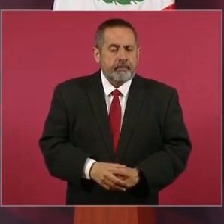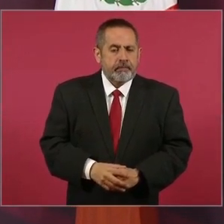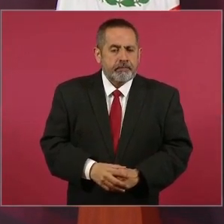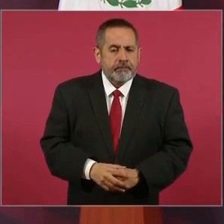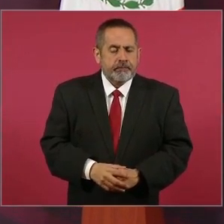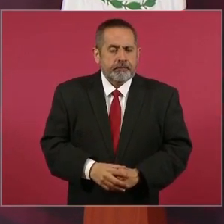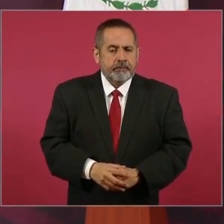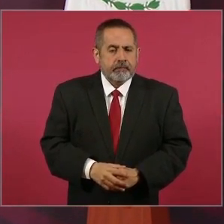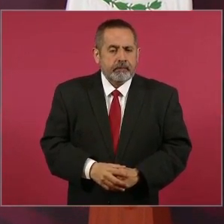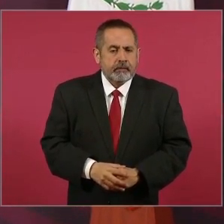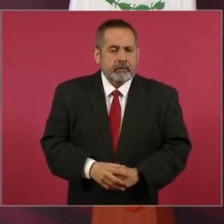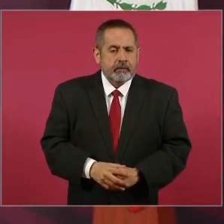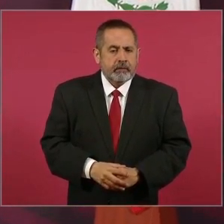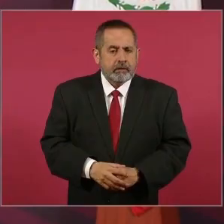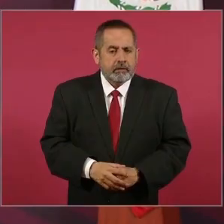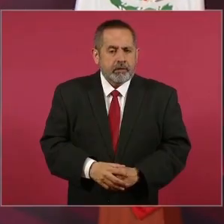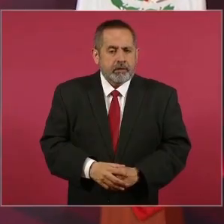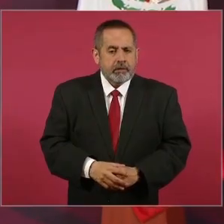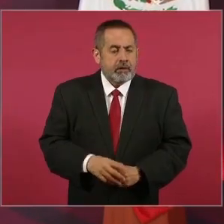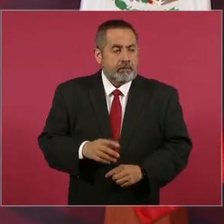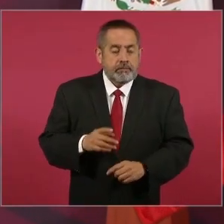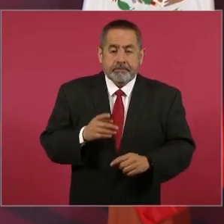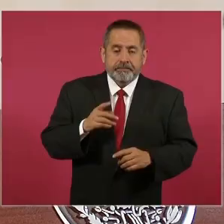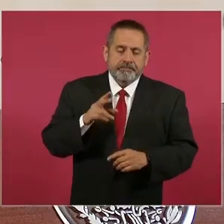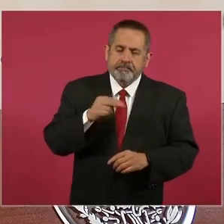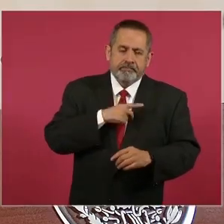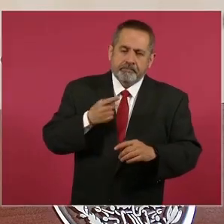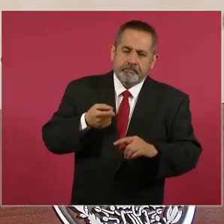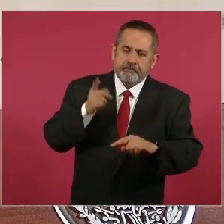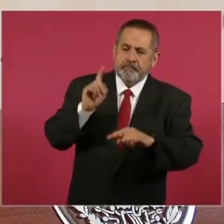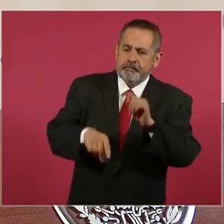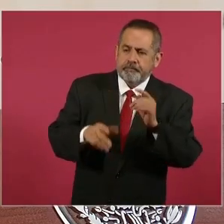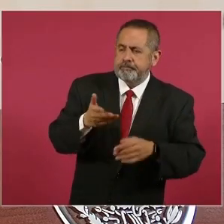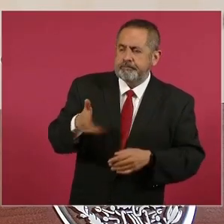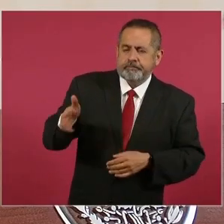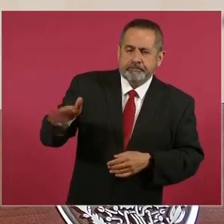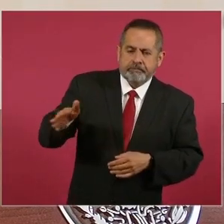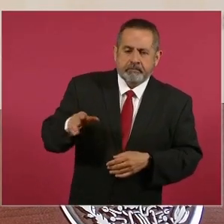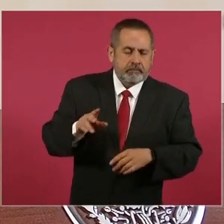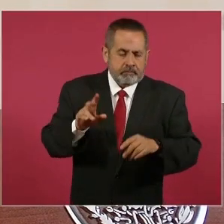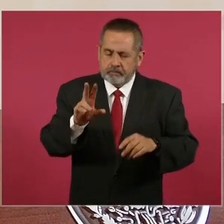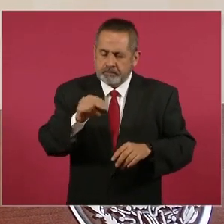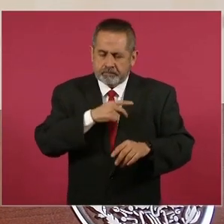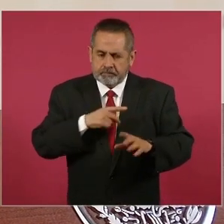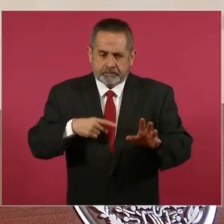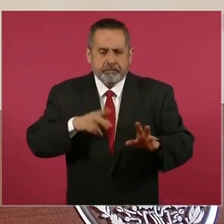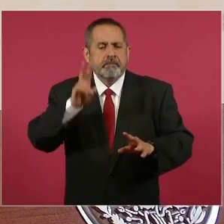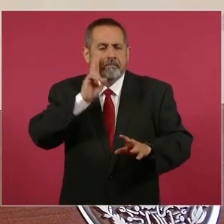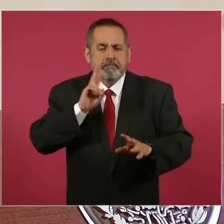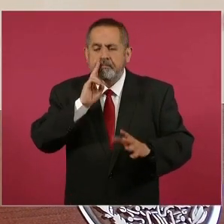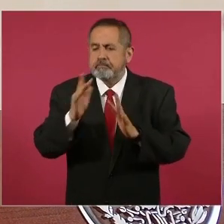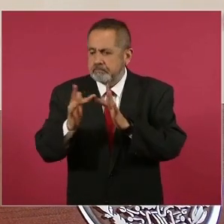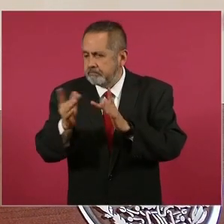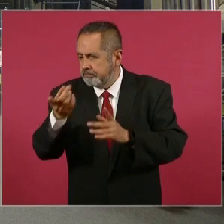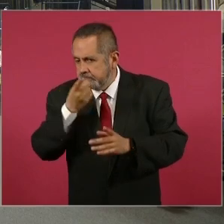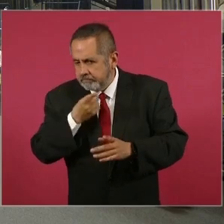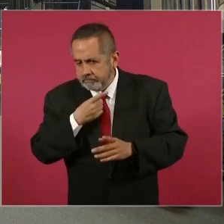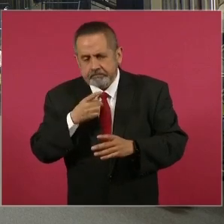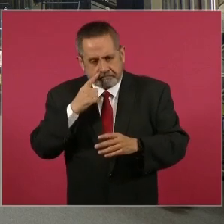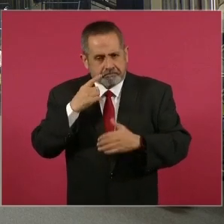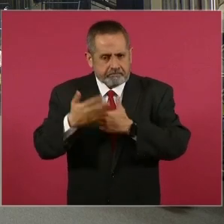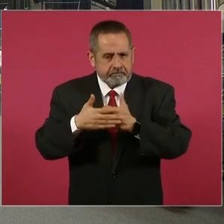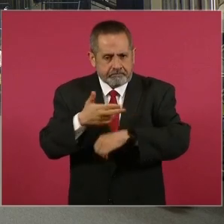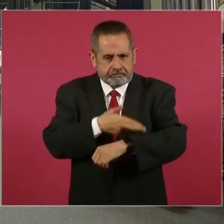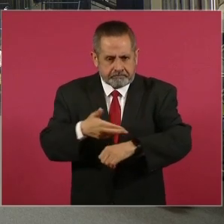y Y no deben de ser este marginados entonces lo vemos